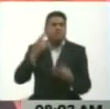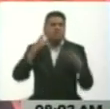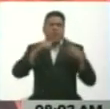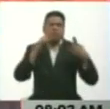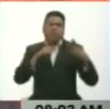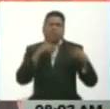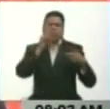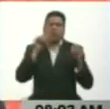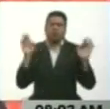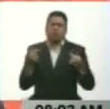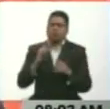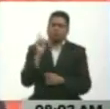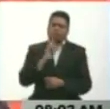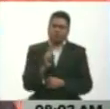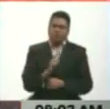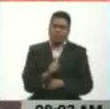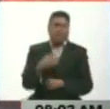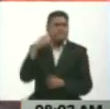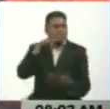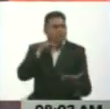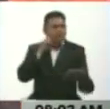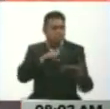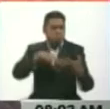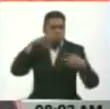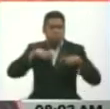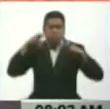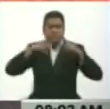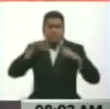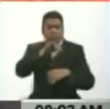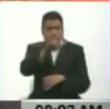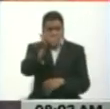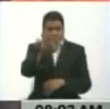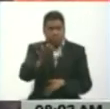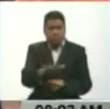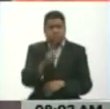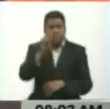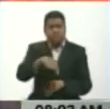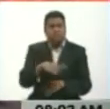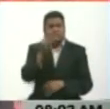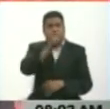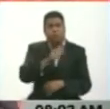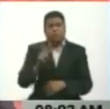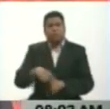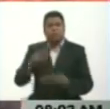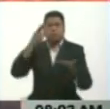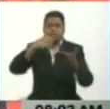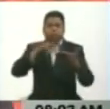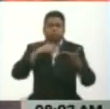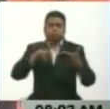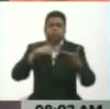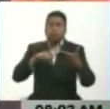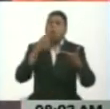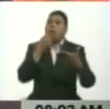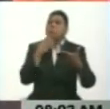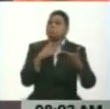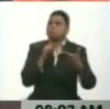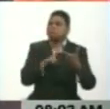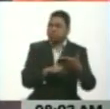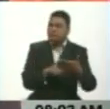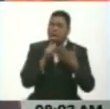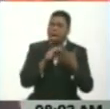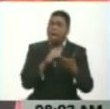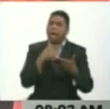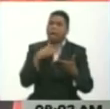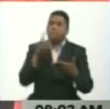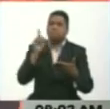es verdadero. La responsabilidad de cada quien, de los medios, pero también de los ciudadanos, es verificar cuál es la fuente de la